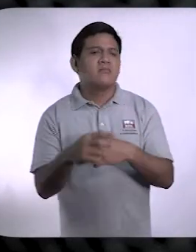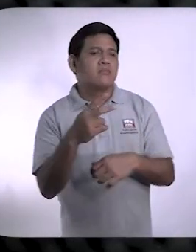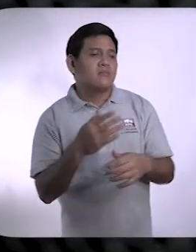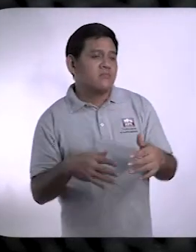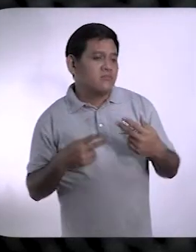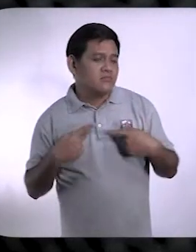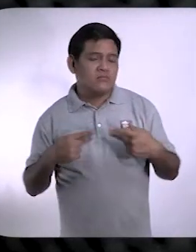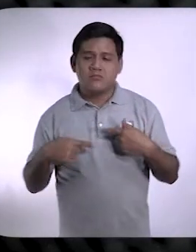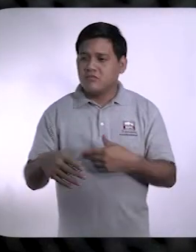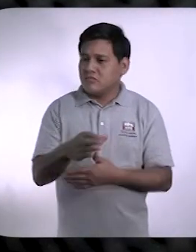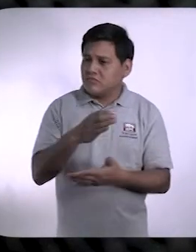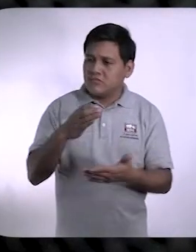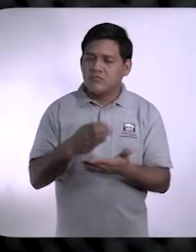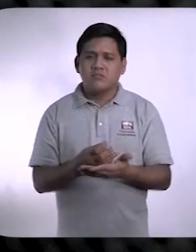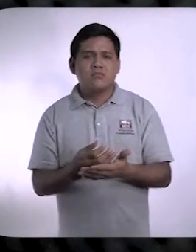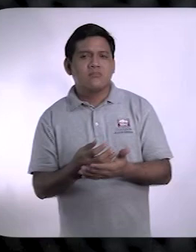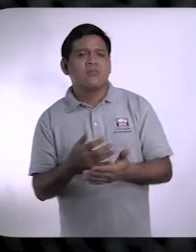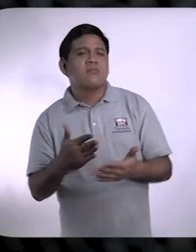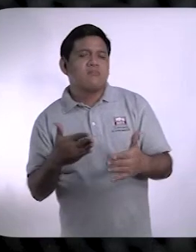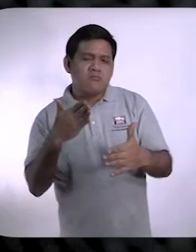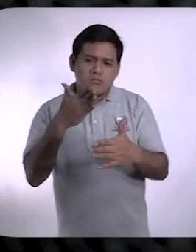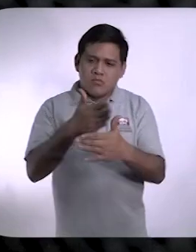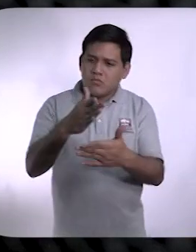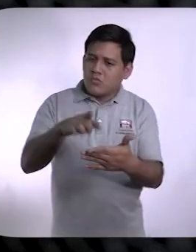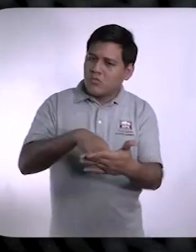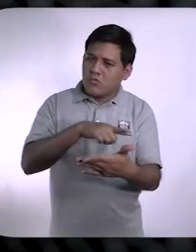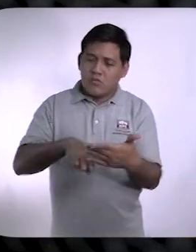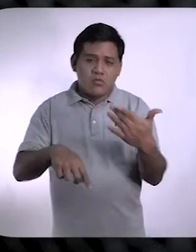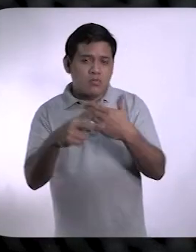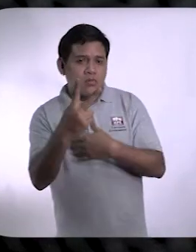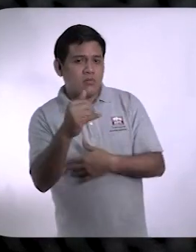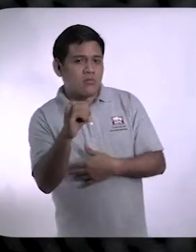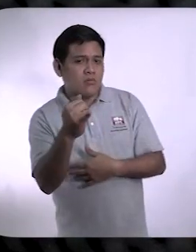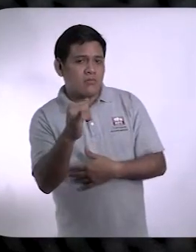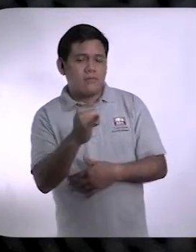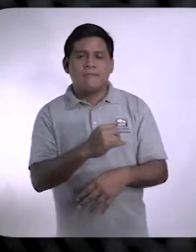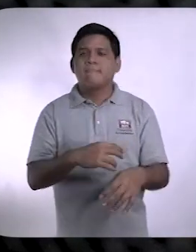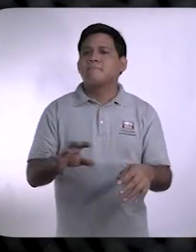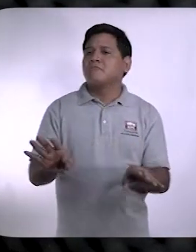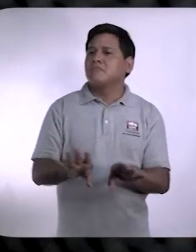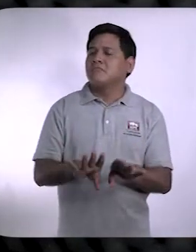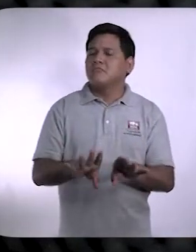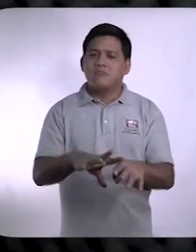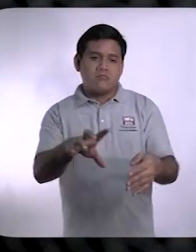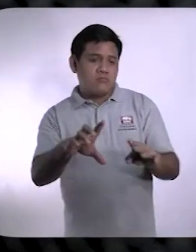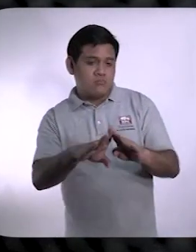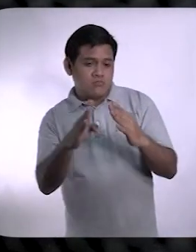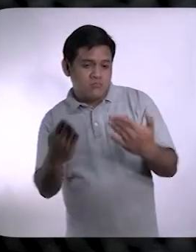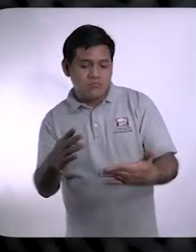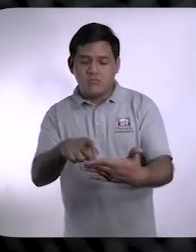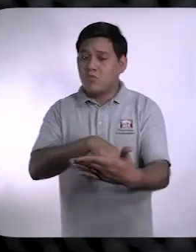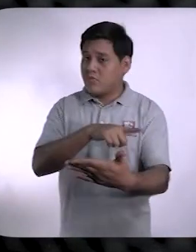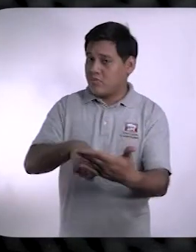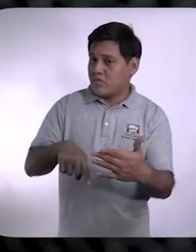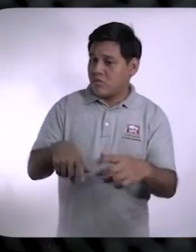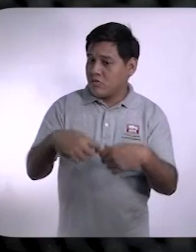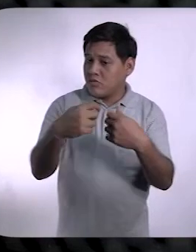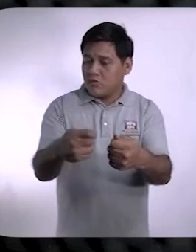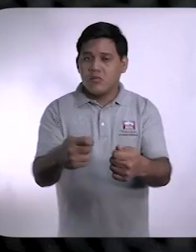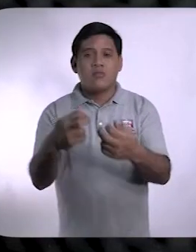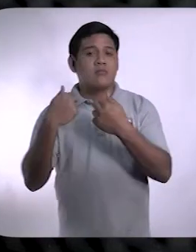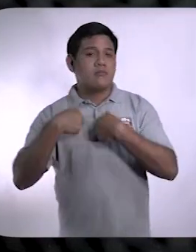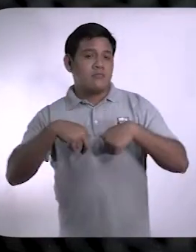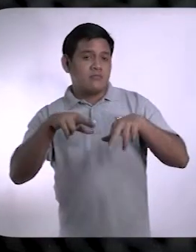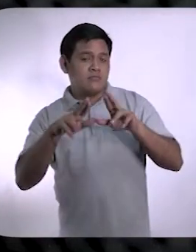su voto, de manera en que cada boleta que van a obtener ese día, que les van a dar los funcionarios